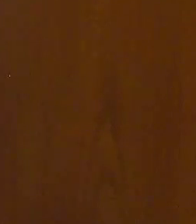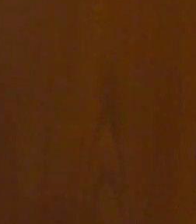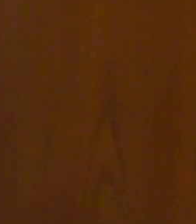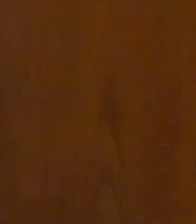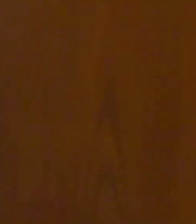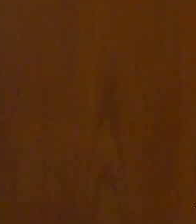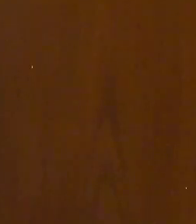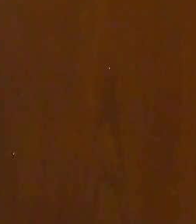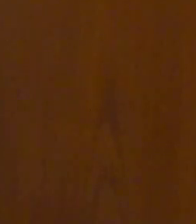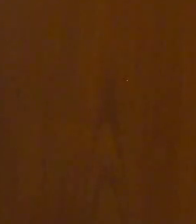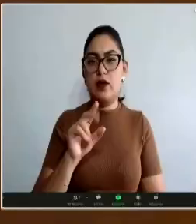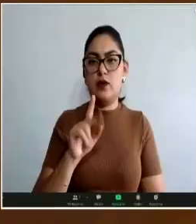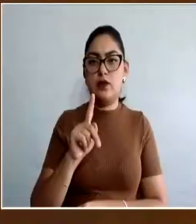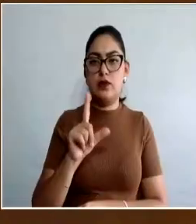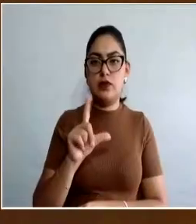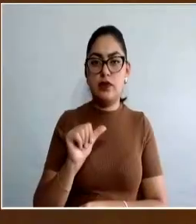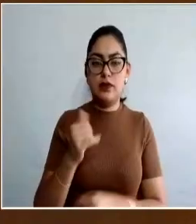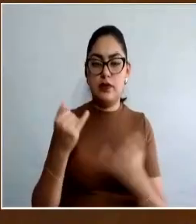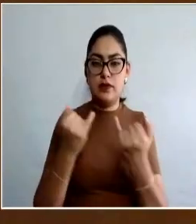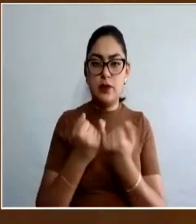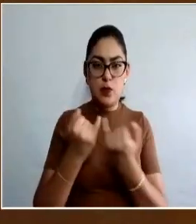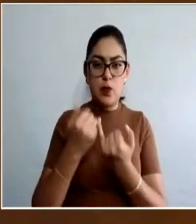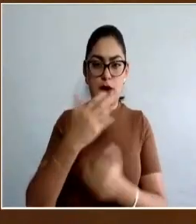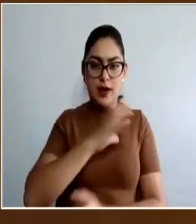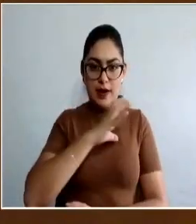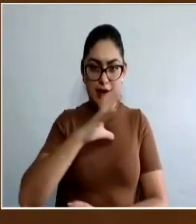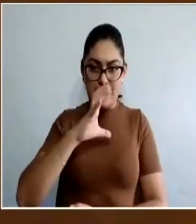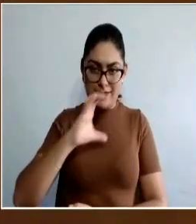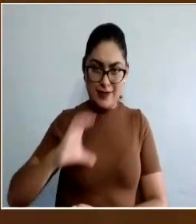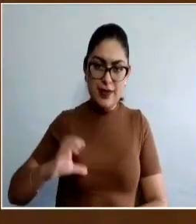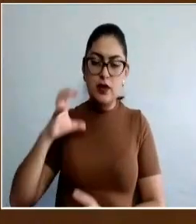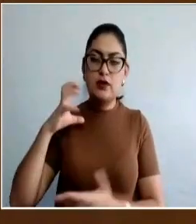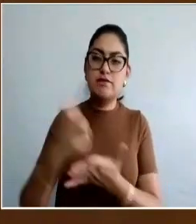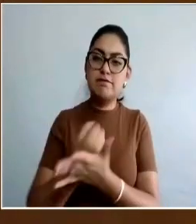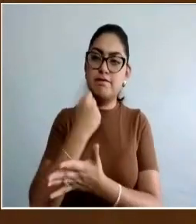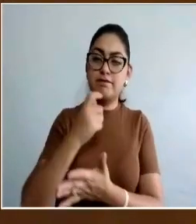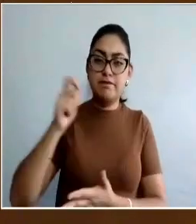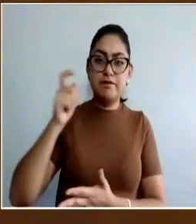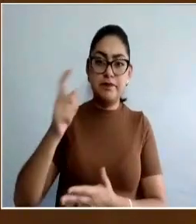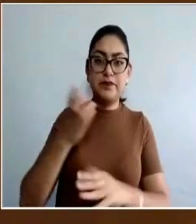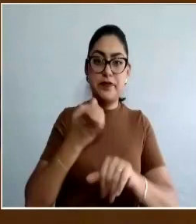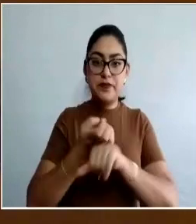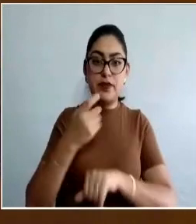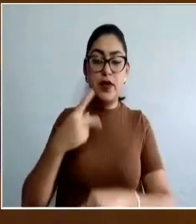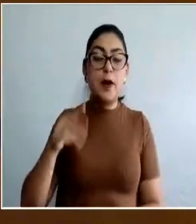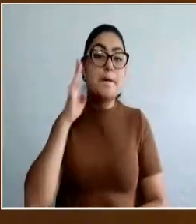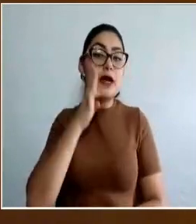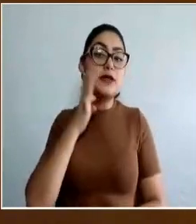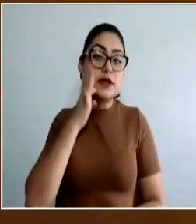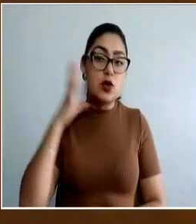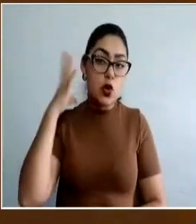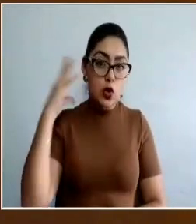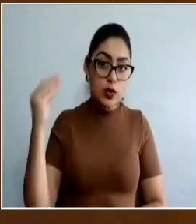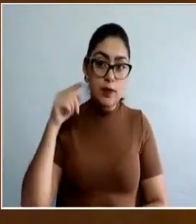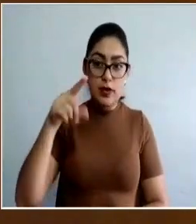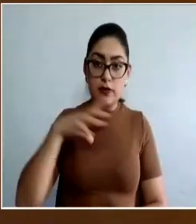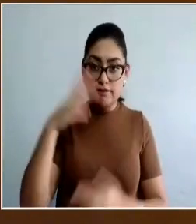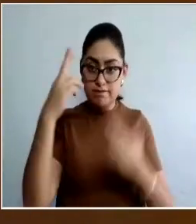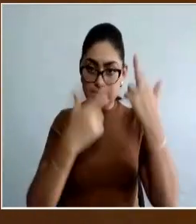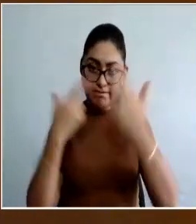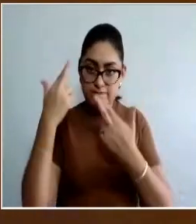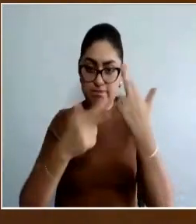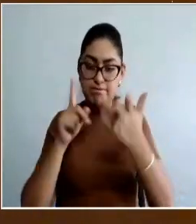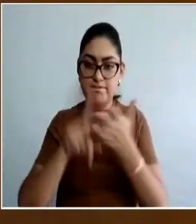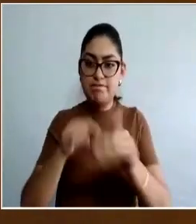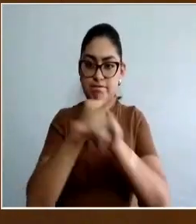candidatos ganadores la asignación de de representación proporcional en Manzanillo Colima o irregularidades encontradas en la rición de los informes de ingresos y gastos de